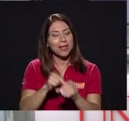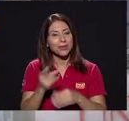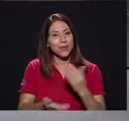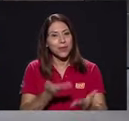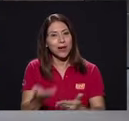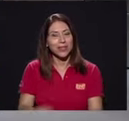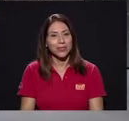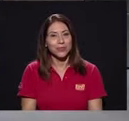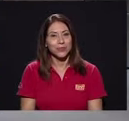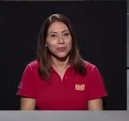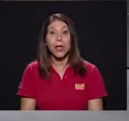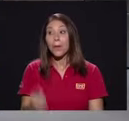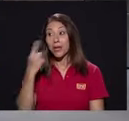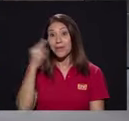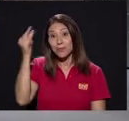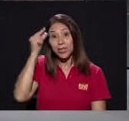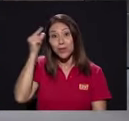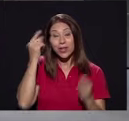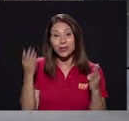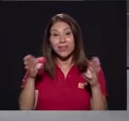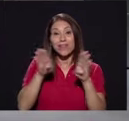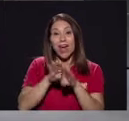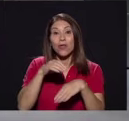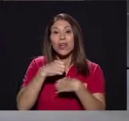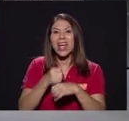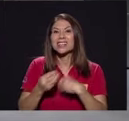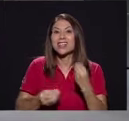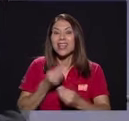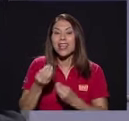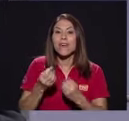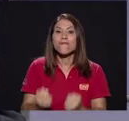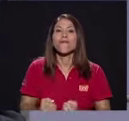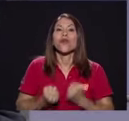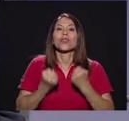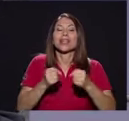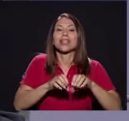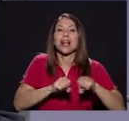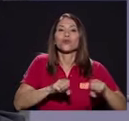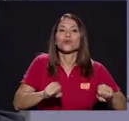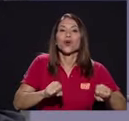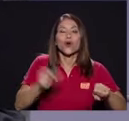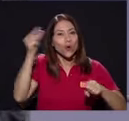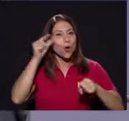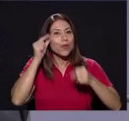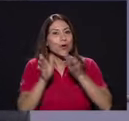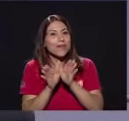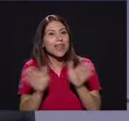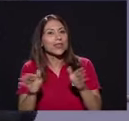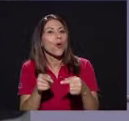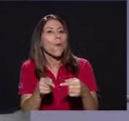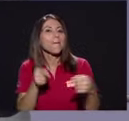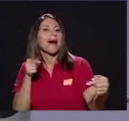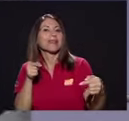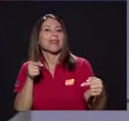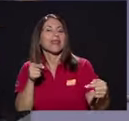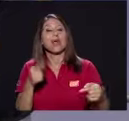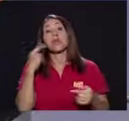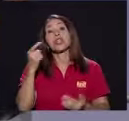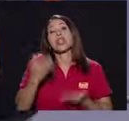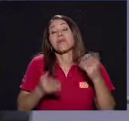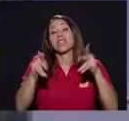colaborando. Porque además el gobierno cerrado lo que hace es fortalecer la corrupción. El gobierno abierto combate los bolsones de corrupción, porque la gente puede decir, mire,